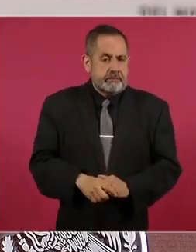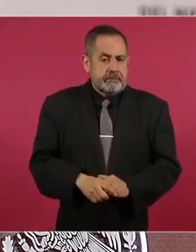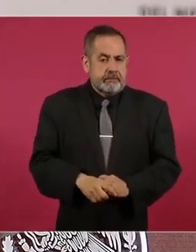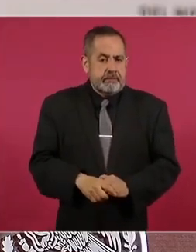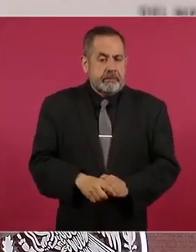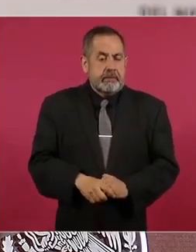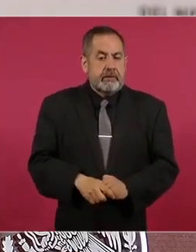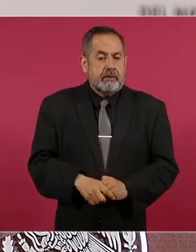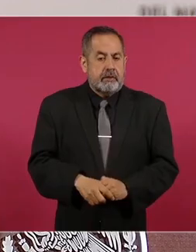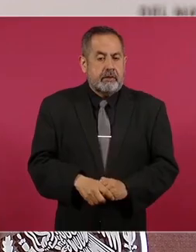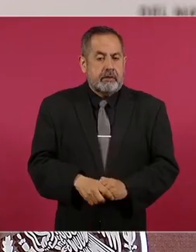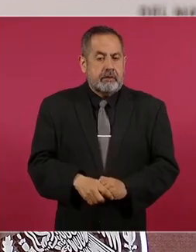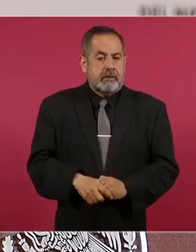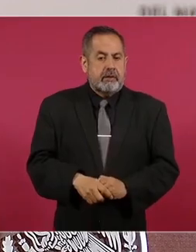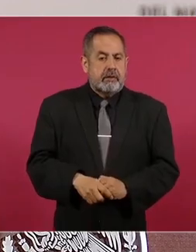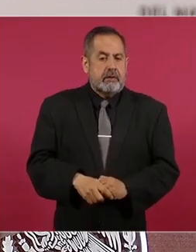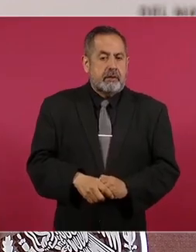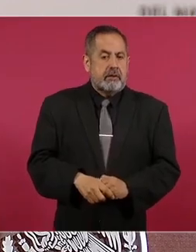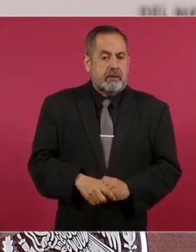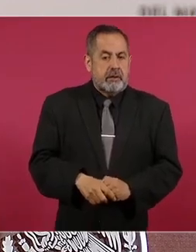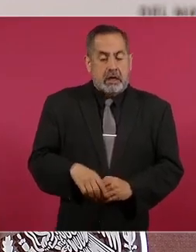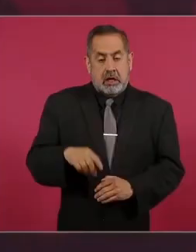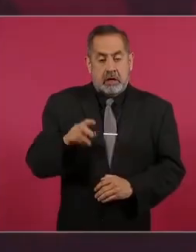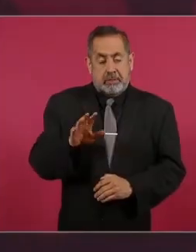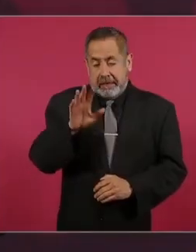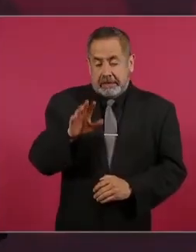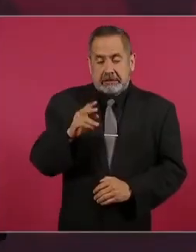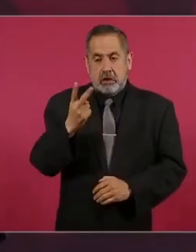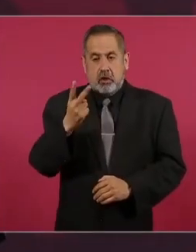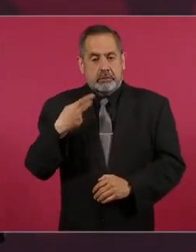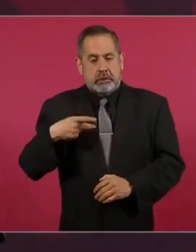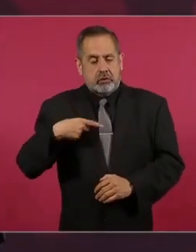la persona, son dos, al parecer,